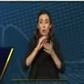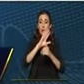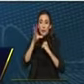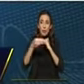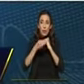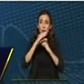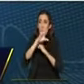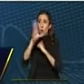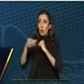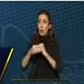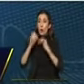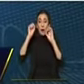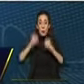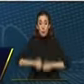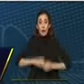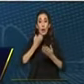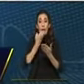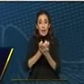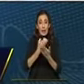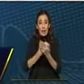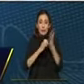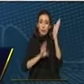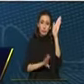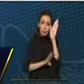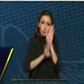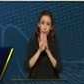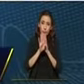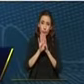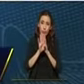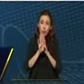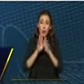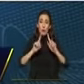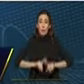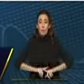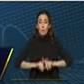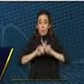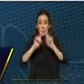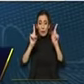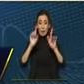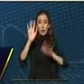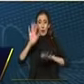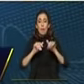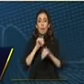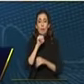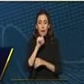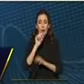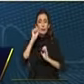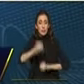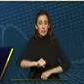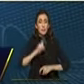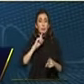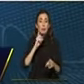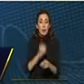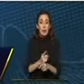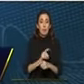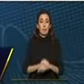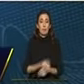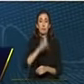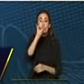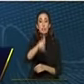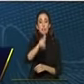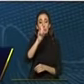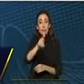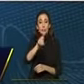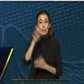estas acciones pone a nuestra economía en movimiento. Sin embargo, todavía no estamos conformes. Es